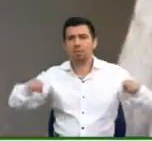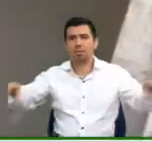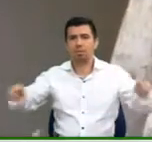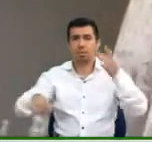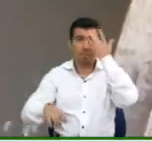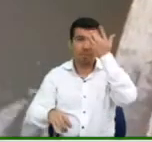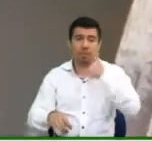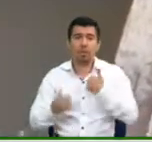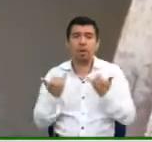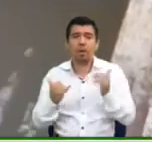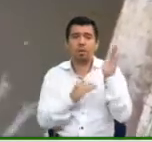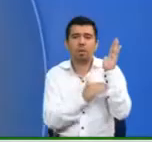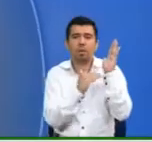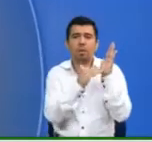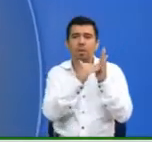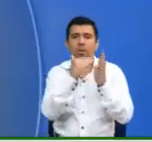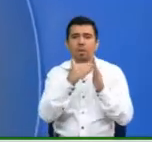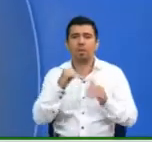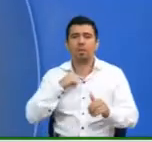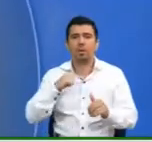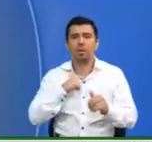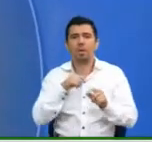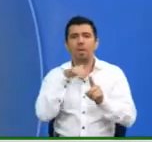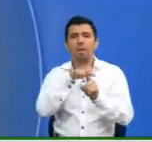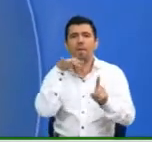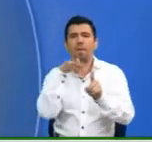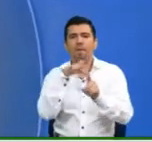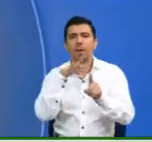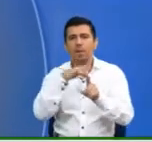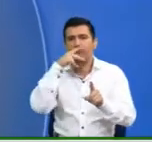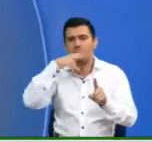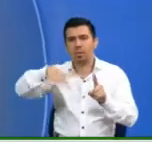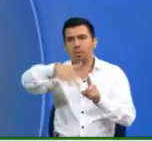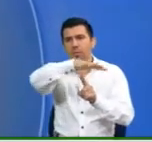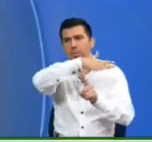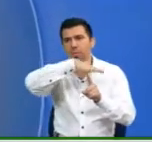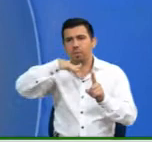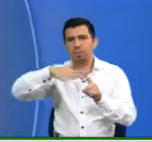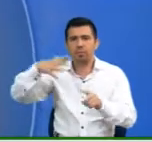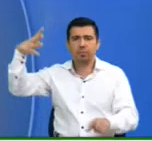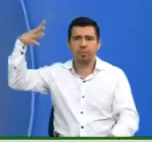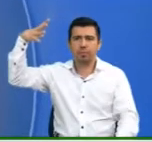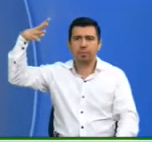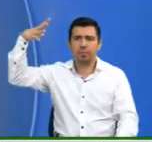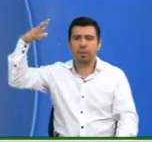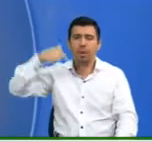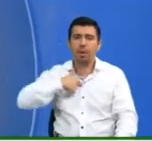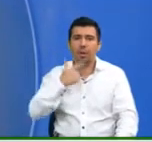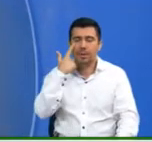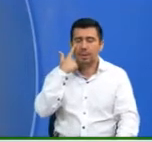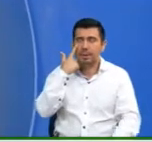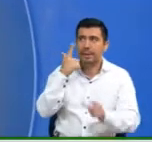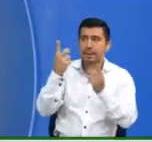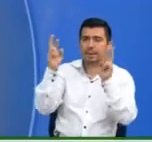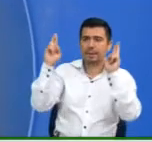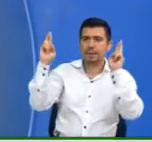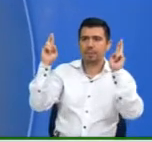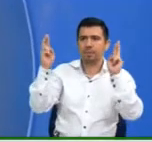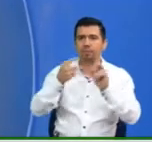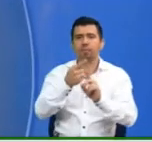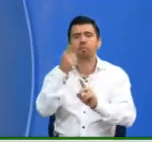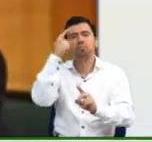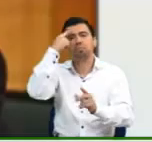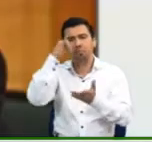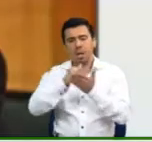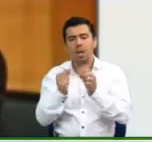estamos en estafa el fenómeno del niño que ya seguramente la próxima semana tendremos las lluvias esperadas de abril y seguramente no vamos